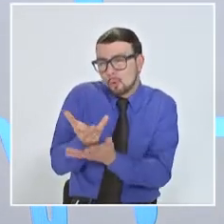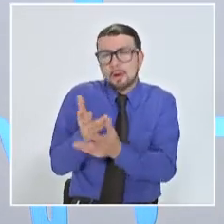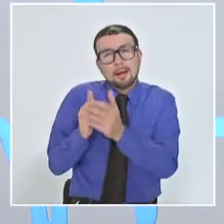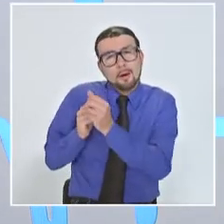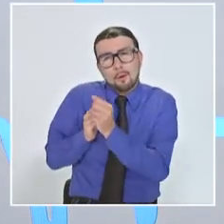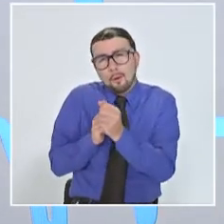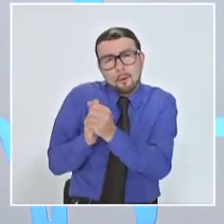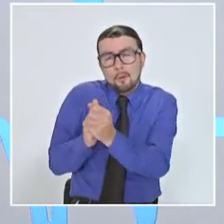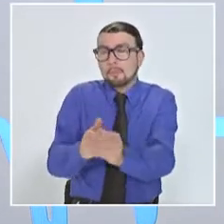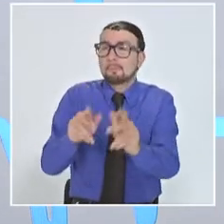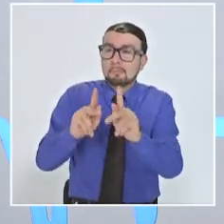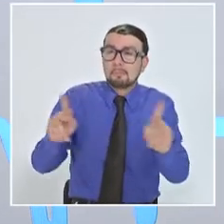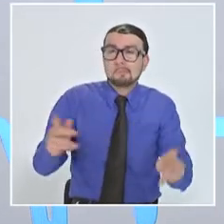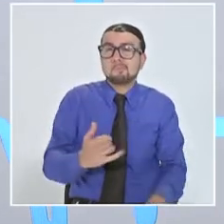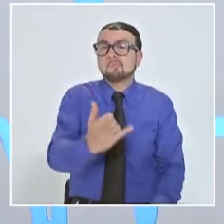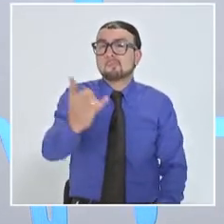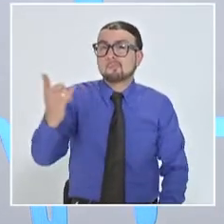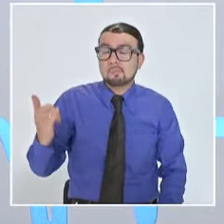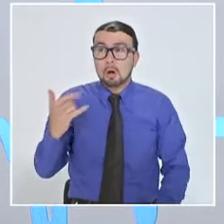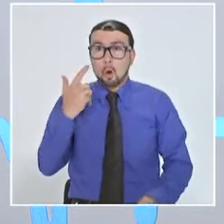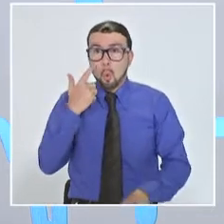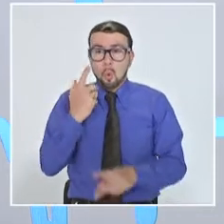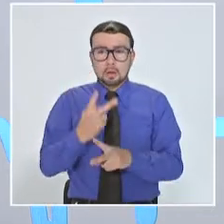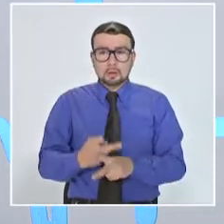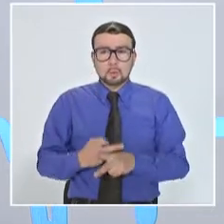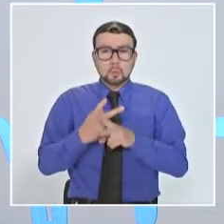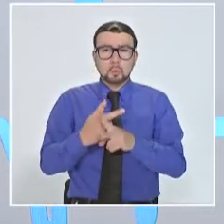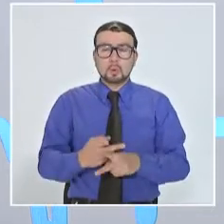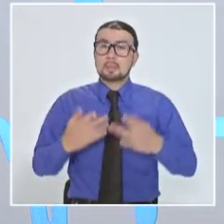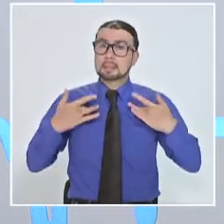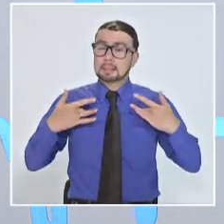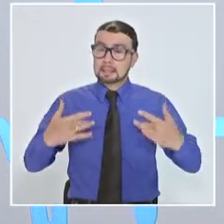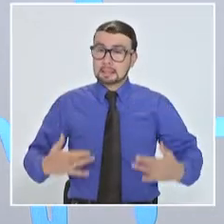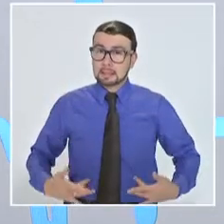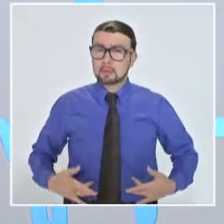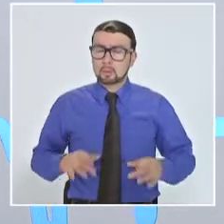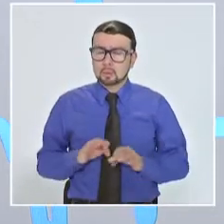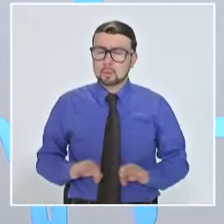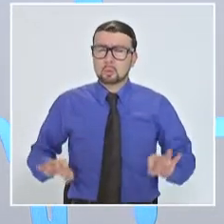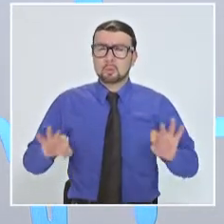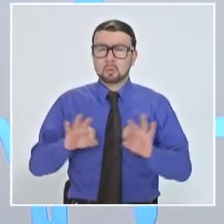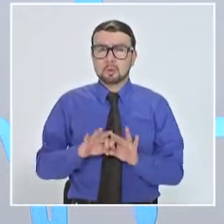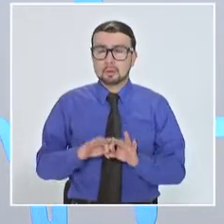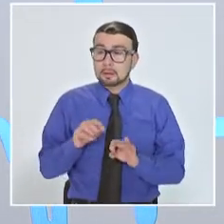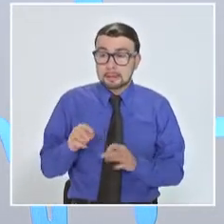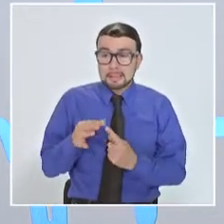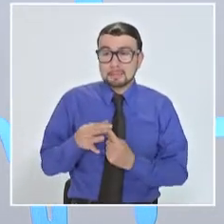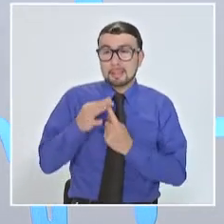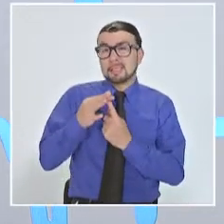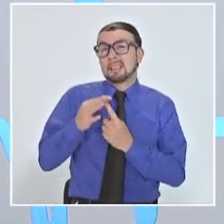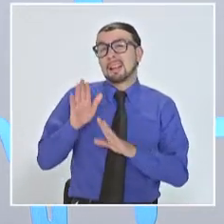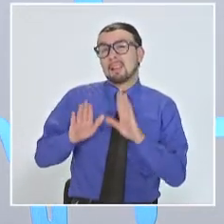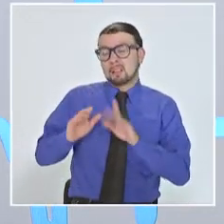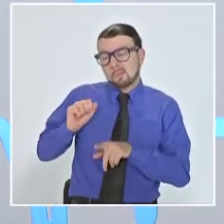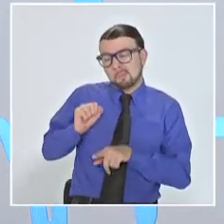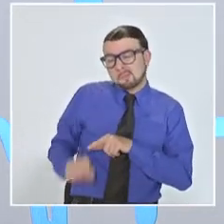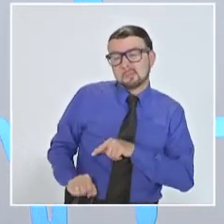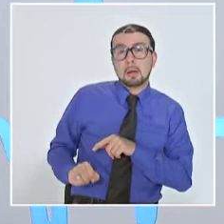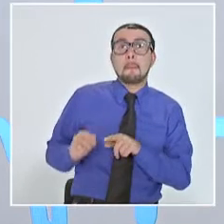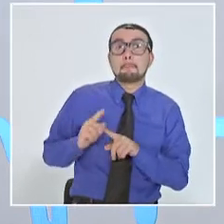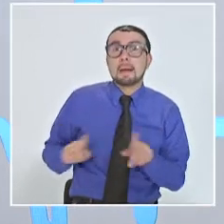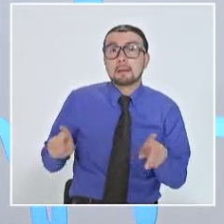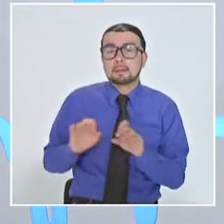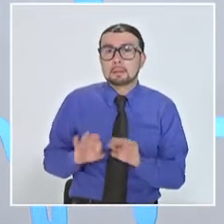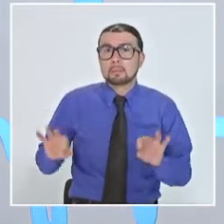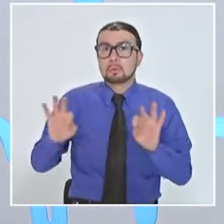las personas sobre el cuidado de la salud, sobre todo de un área que muchas veces se olvida, pero que es muy importante,